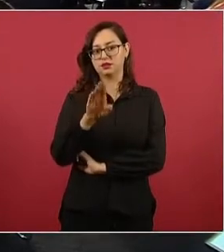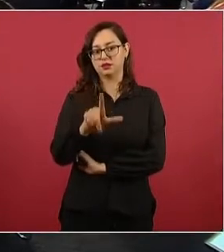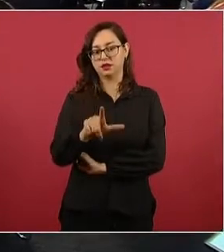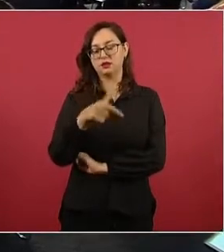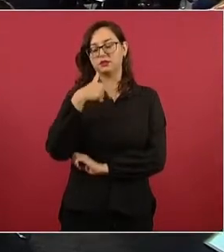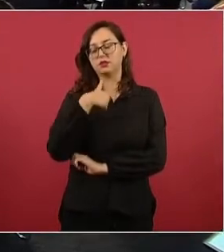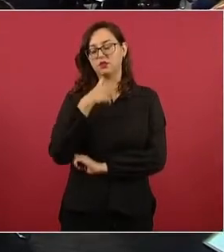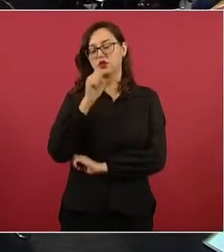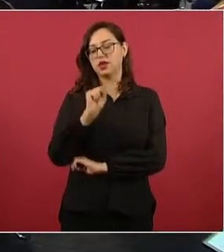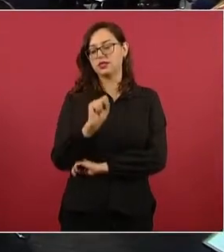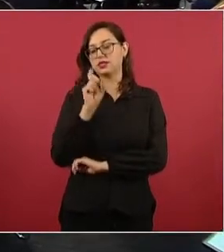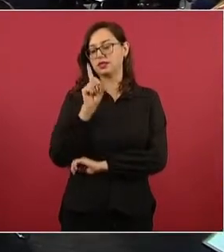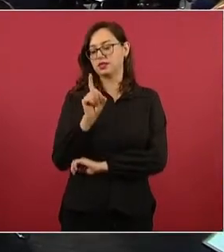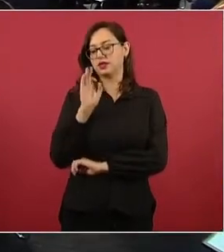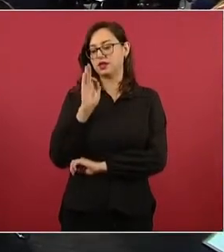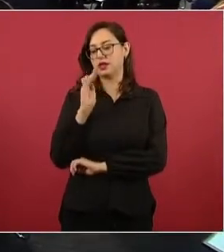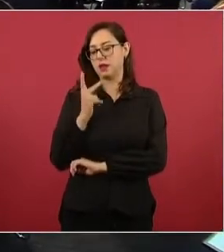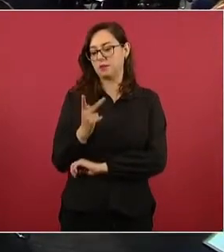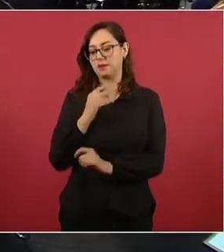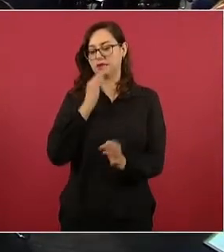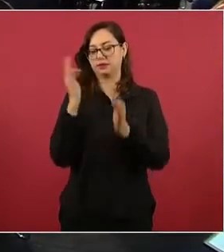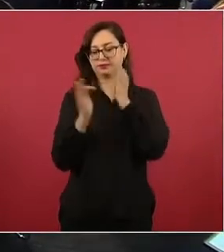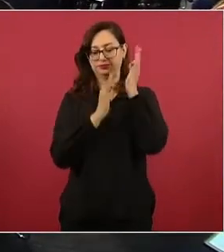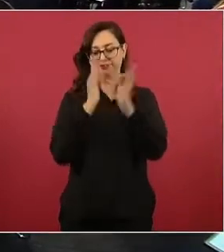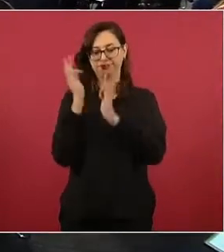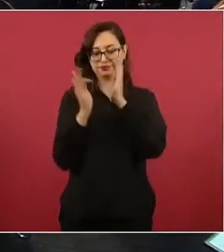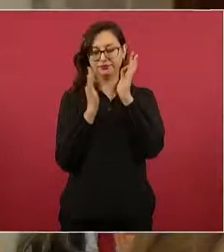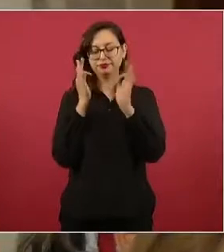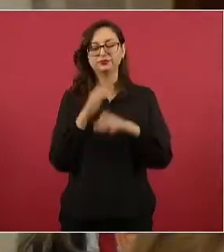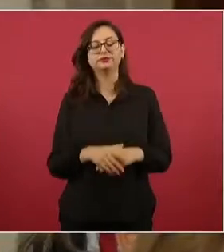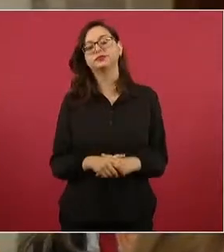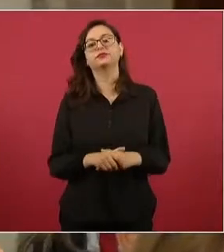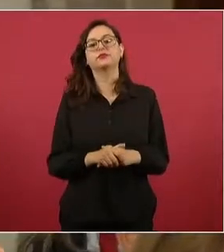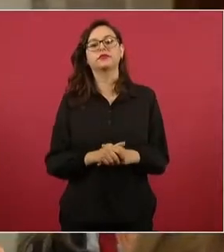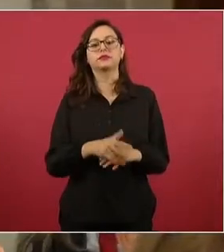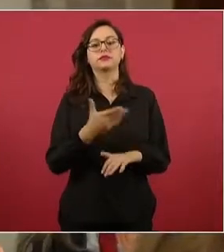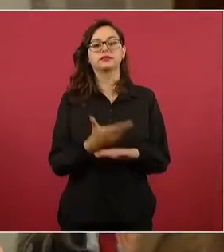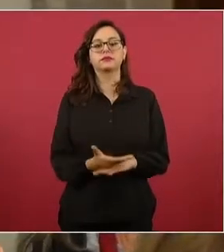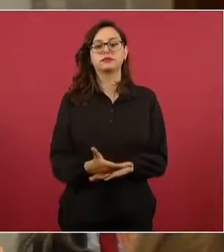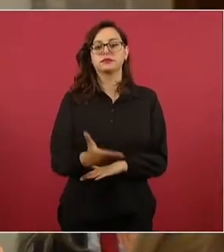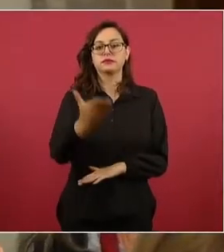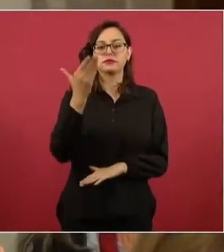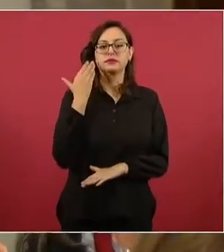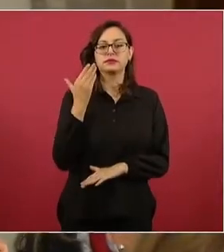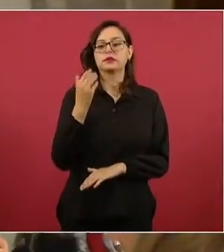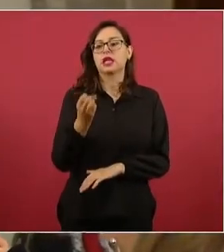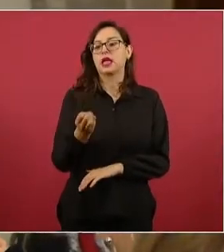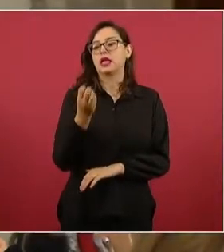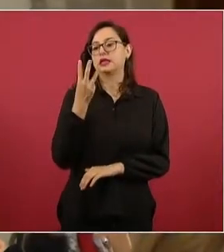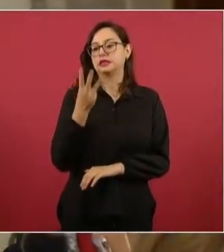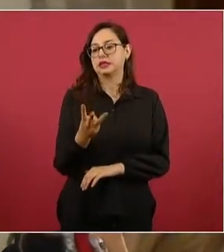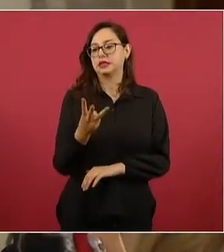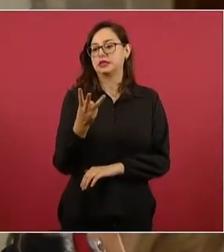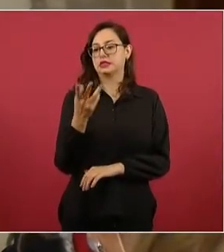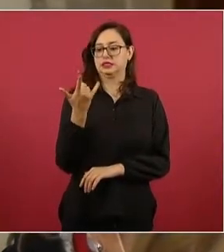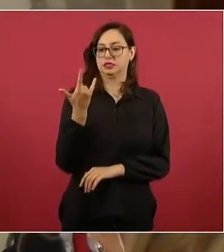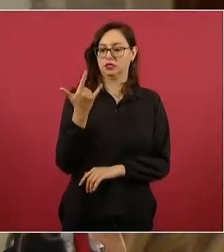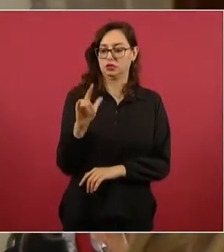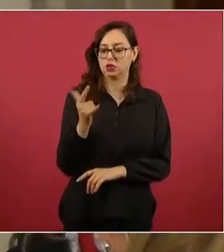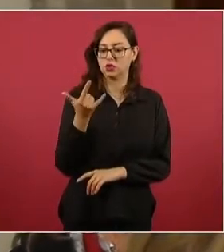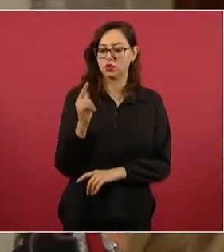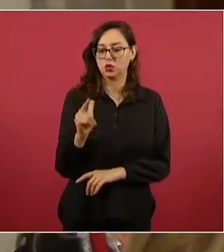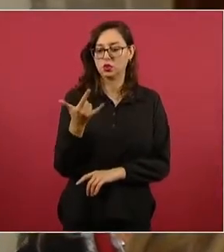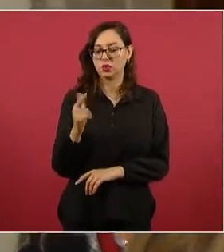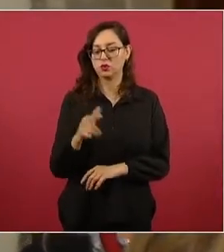El pasado domingo 3 de julio salió una nota en el diario Le